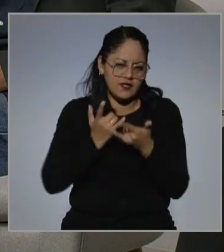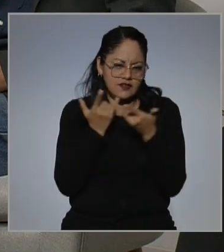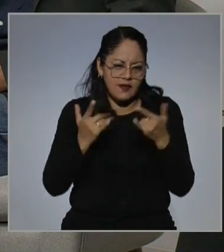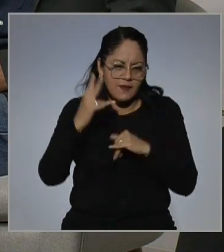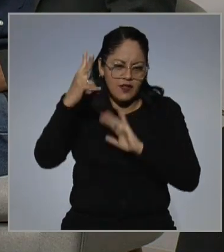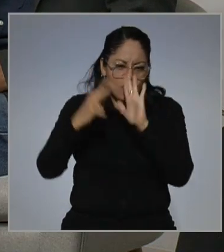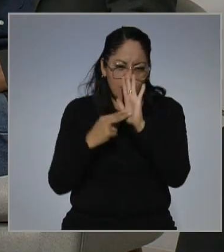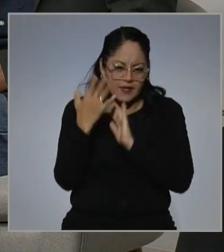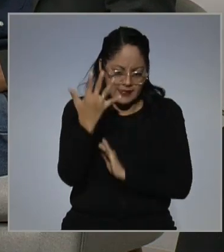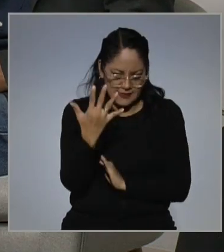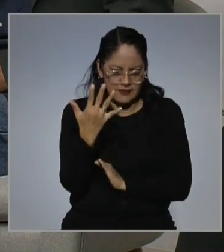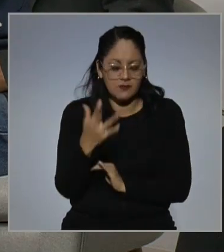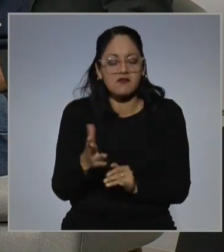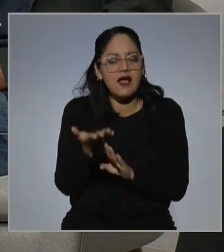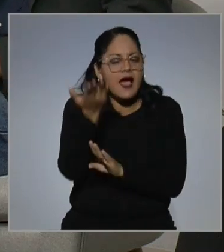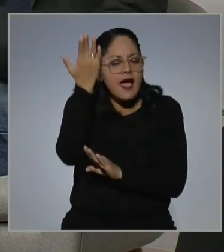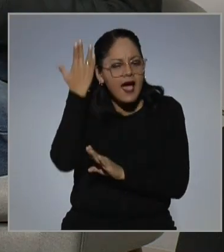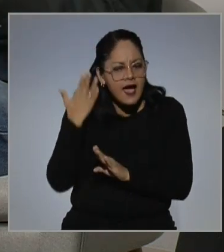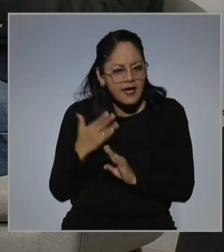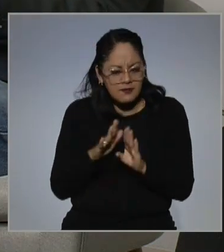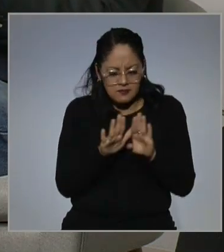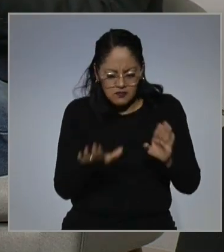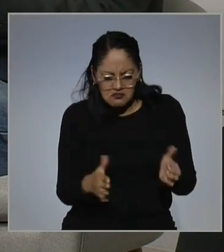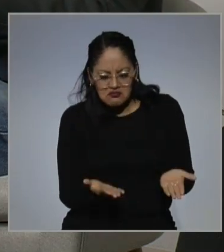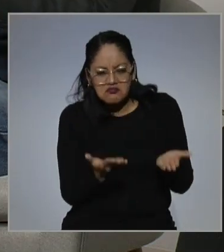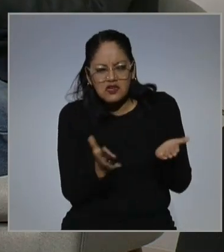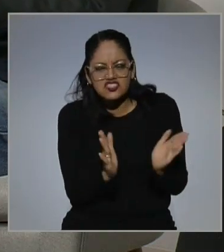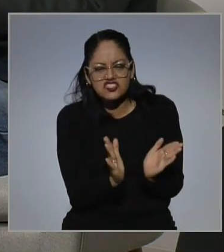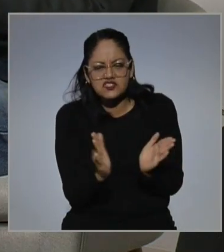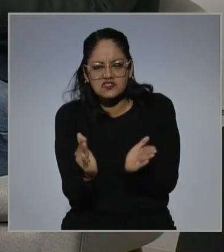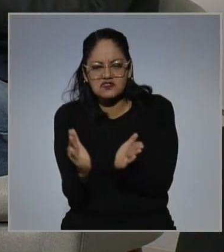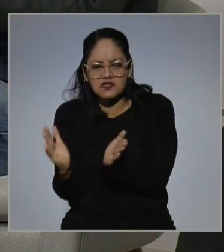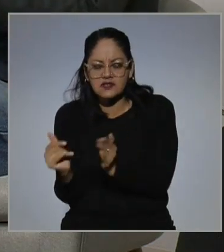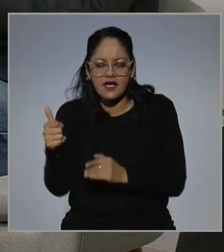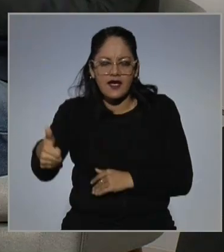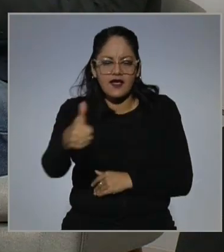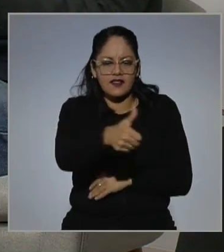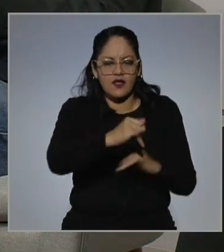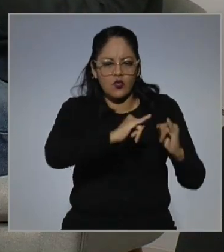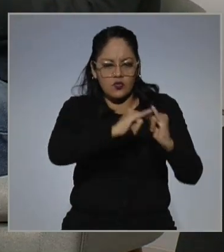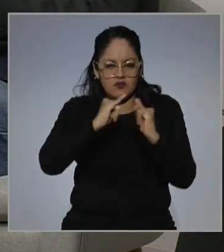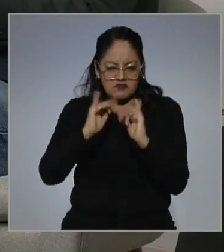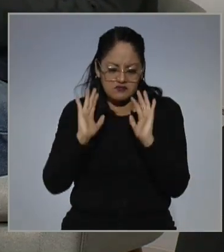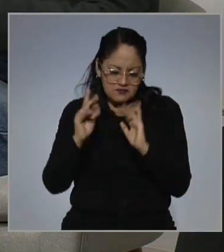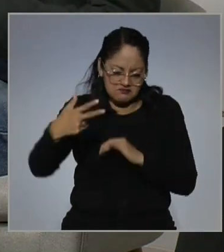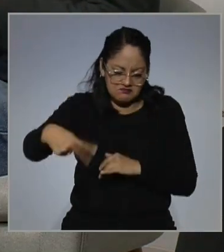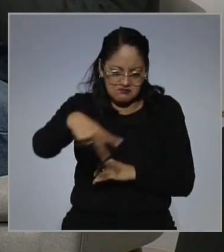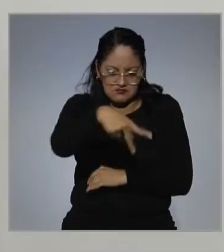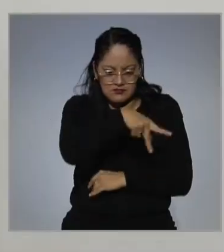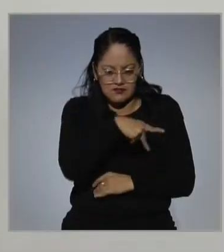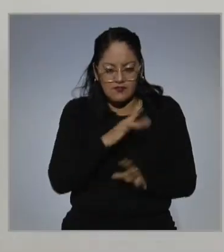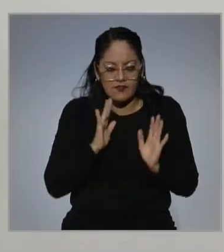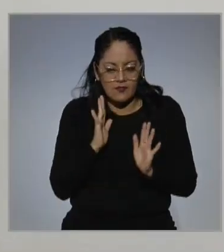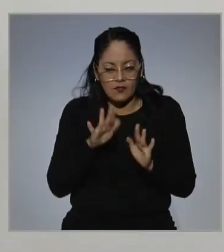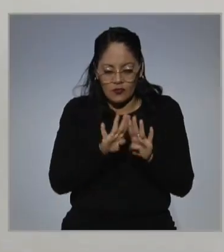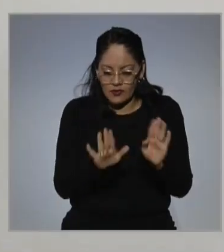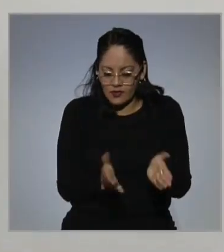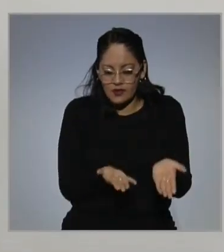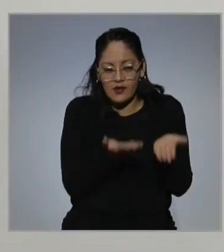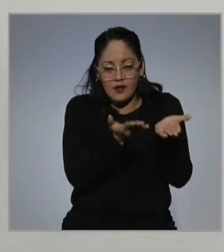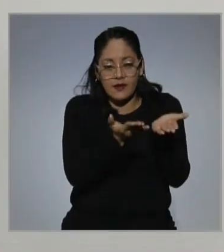2005. Antes se hacían pequeñas ofrendas, como que cada institución y demás hacía como unas pequeñas